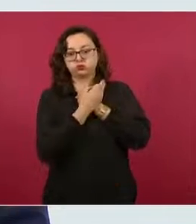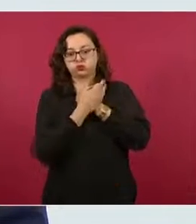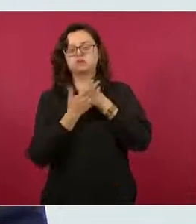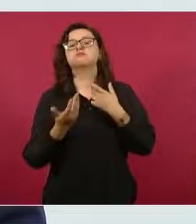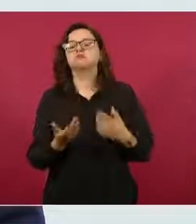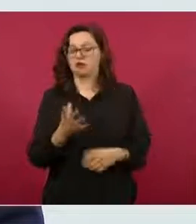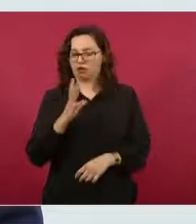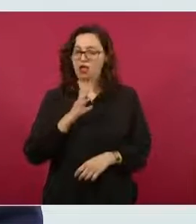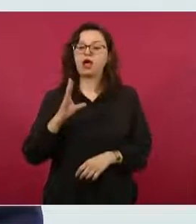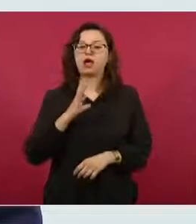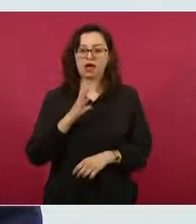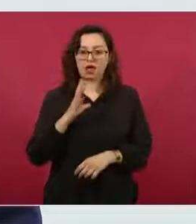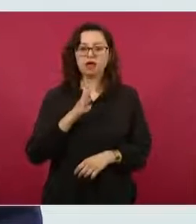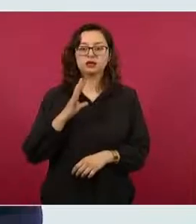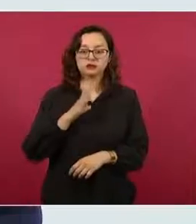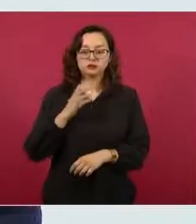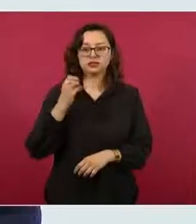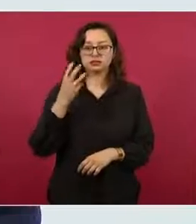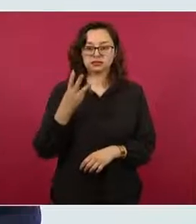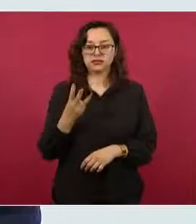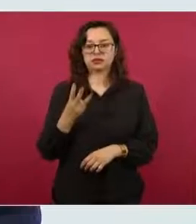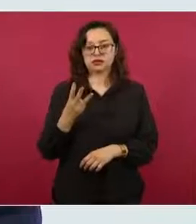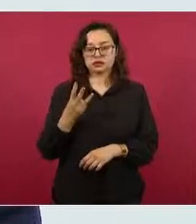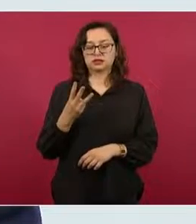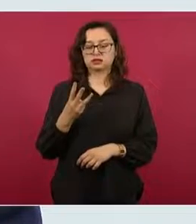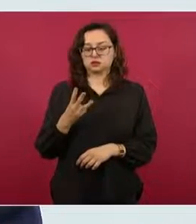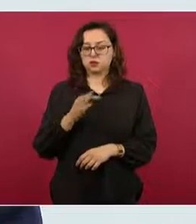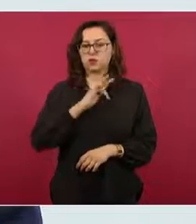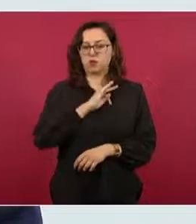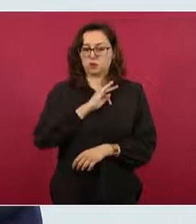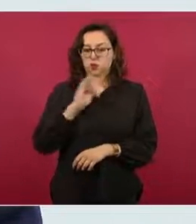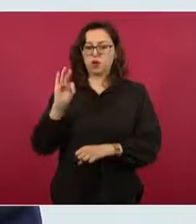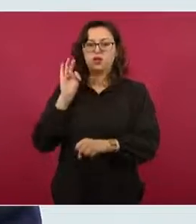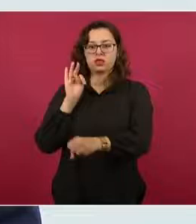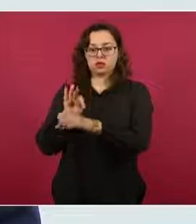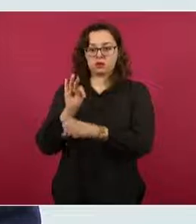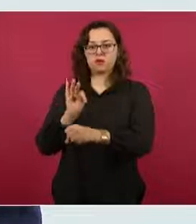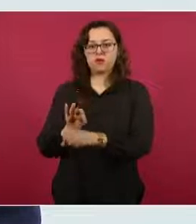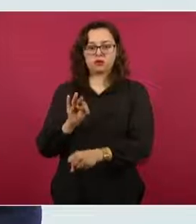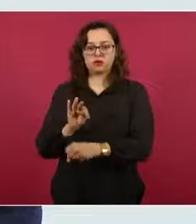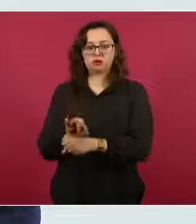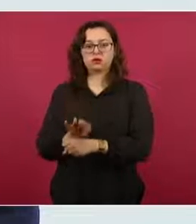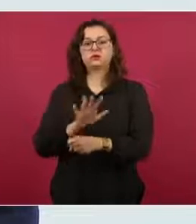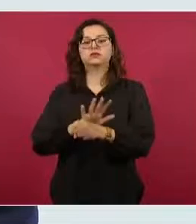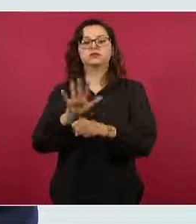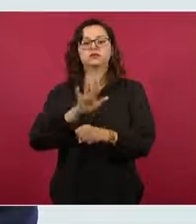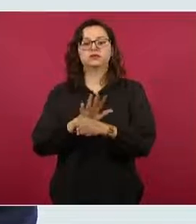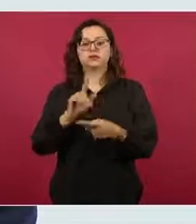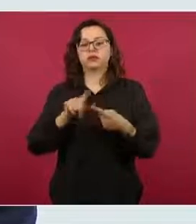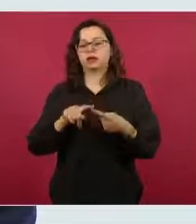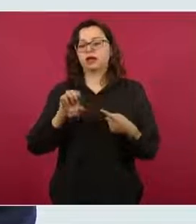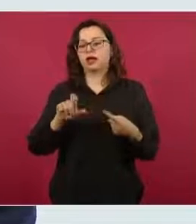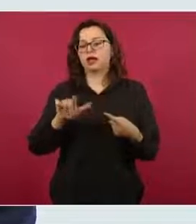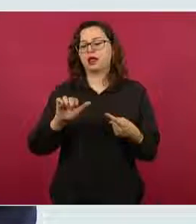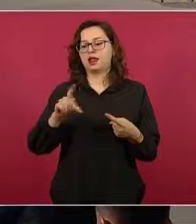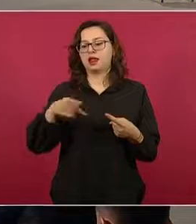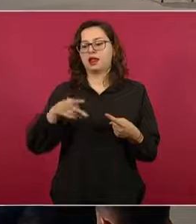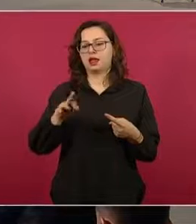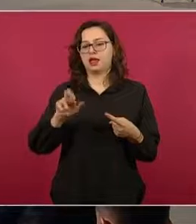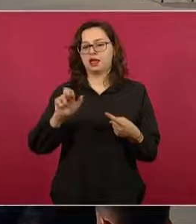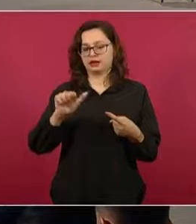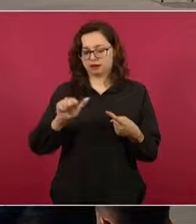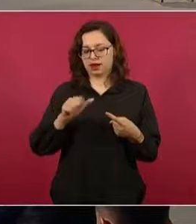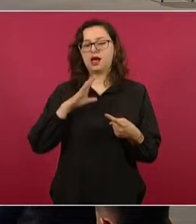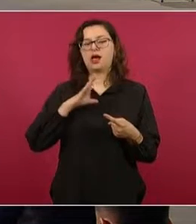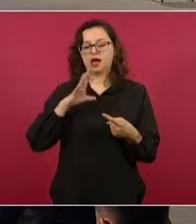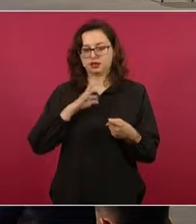son tres proveedores en México solamente que tienen esta característica. Es Elektra, que ofrece ese